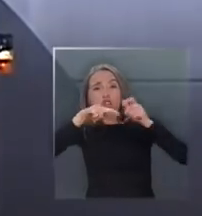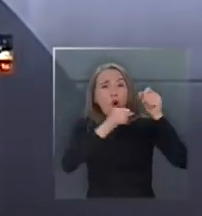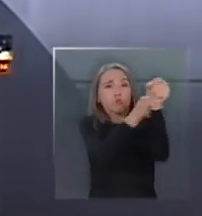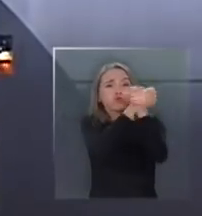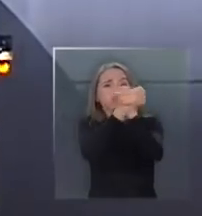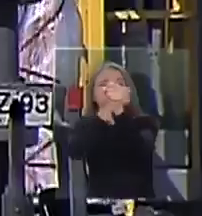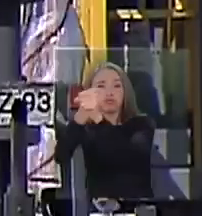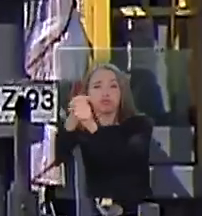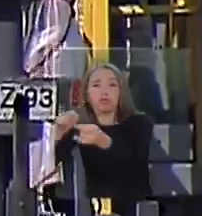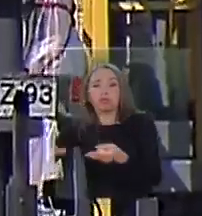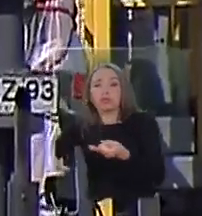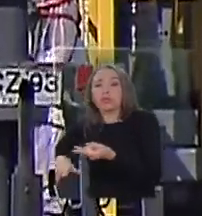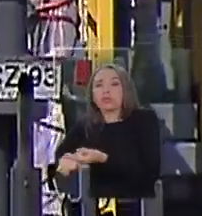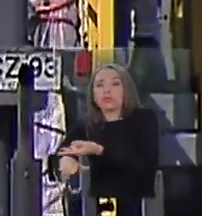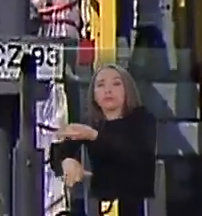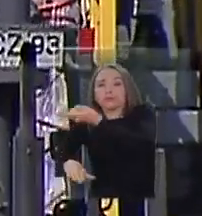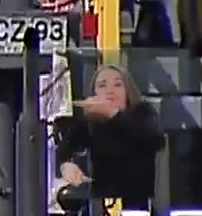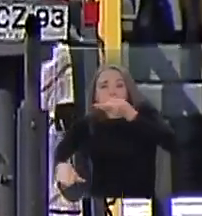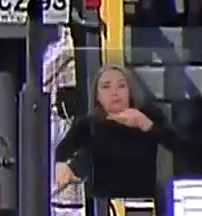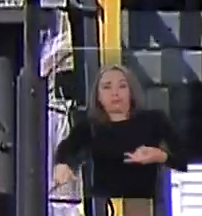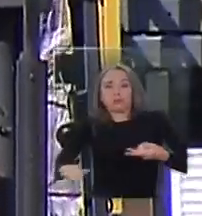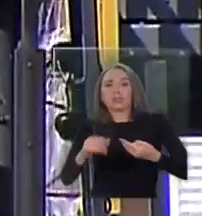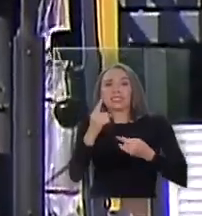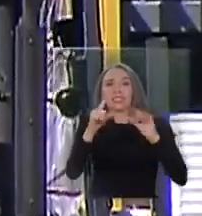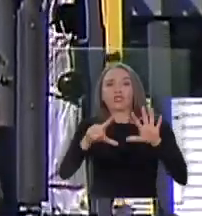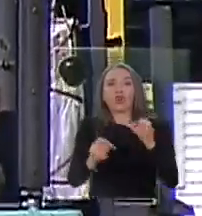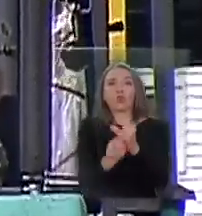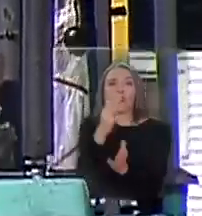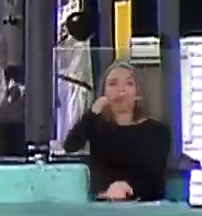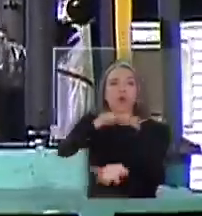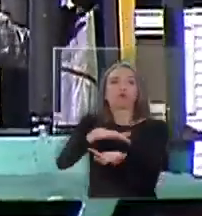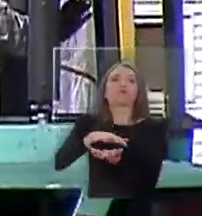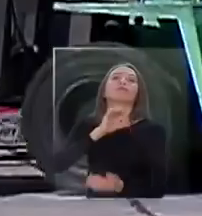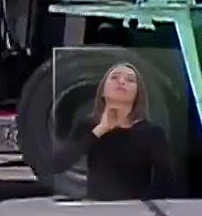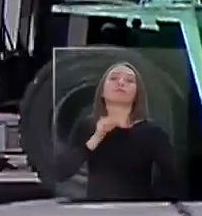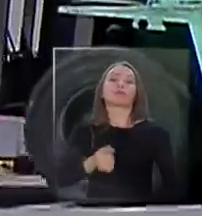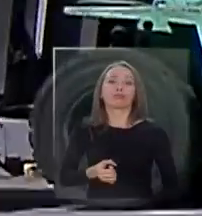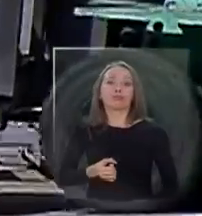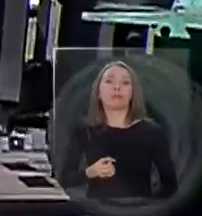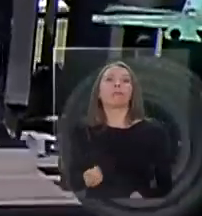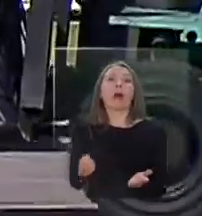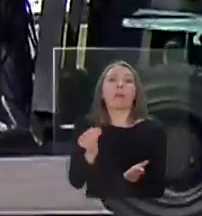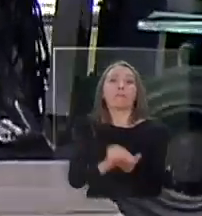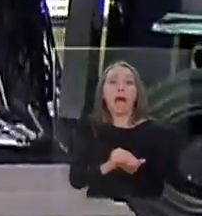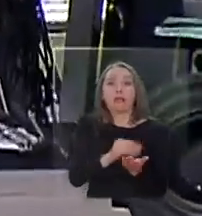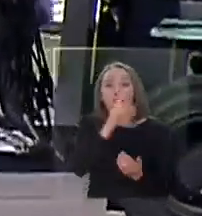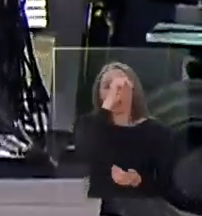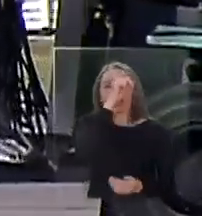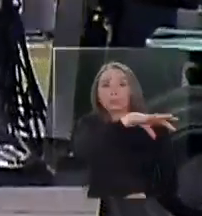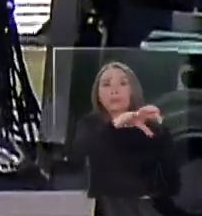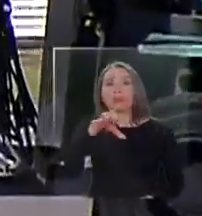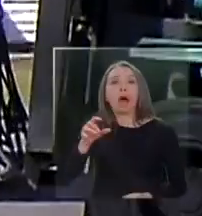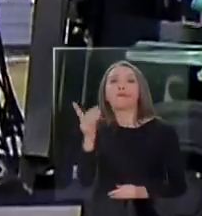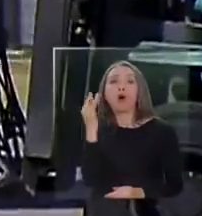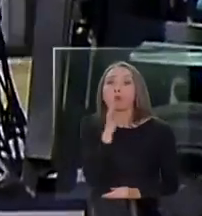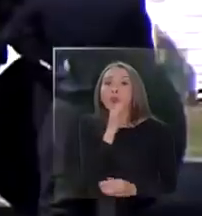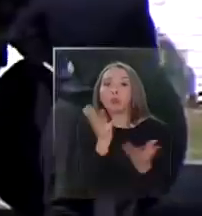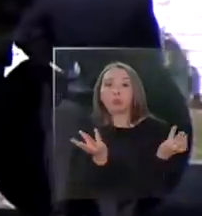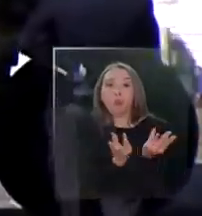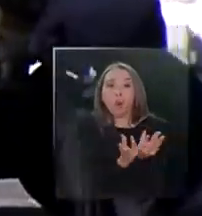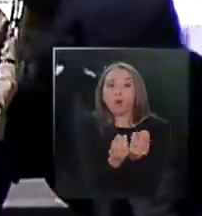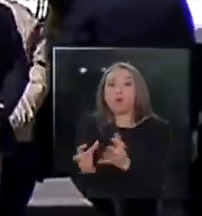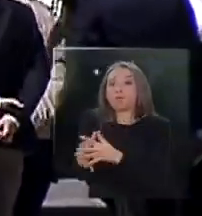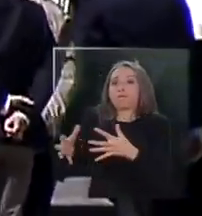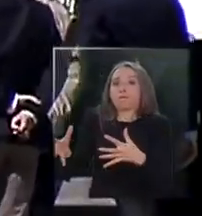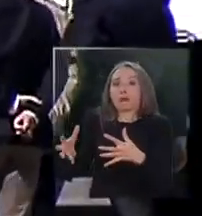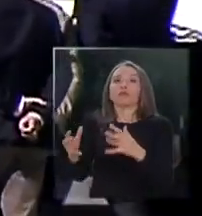bajar con extremo cuidado los 117 nuevos ventiladores mecánicos que vienen a reforzar la estructura de salud pública. Parte